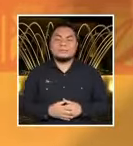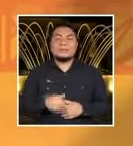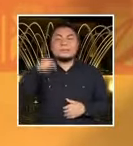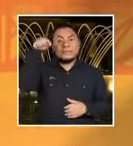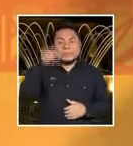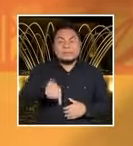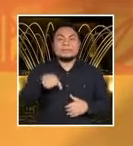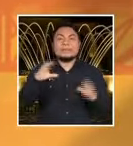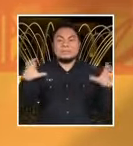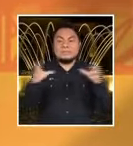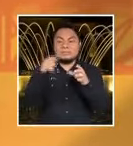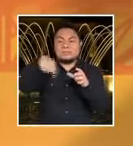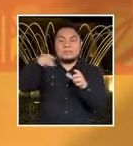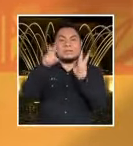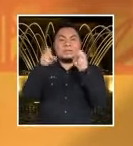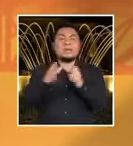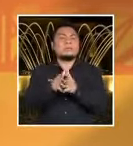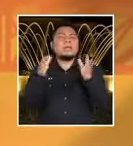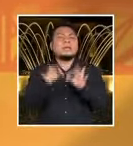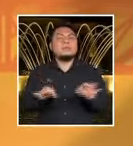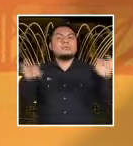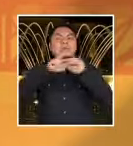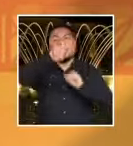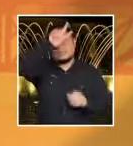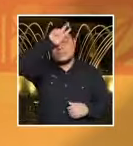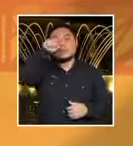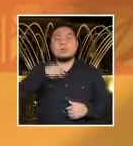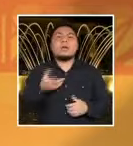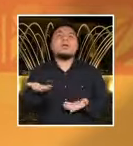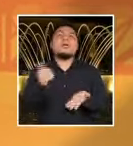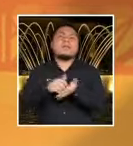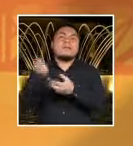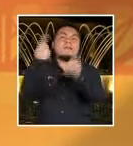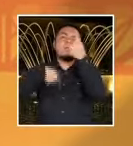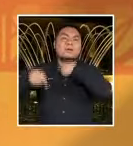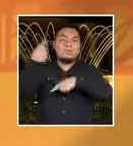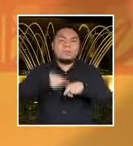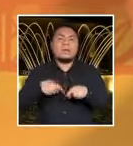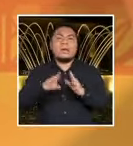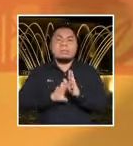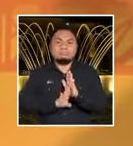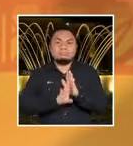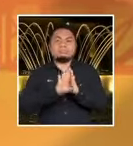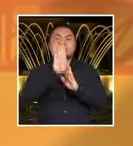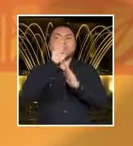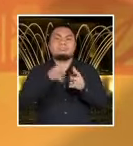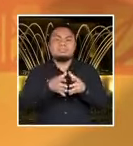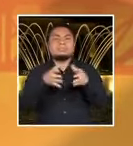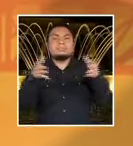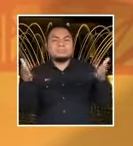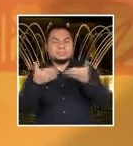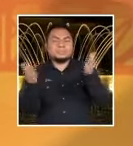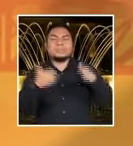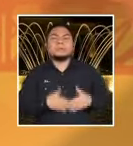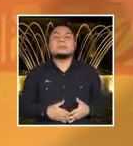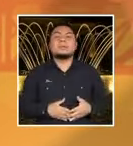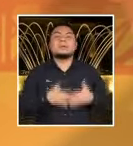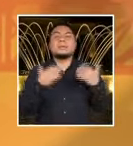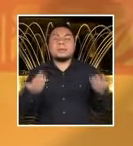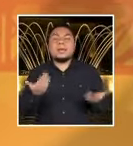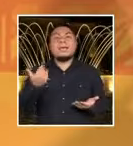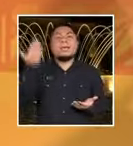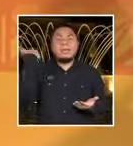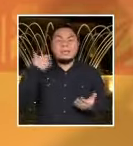este sector tan importante para el Perú, para volverlo a hacer crecer con los índices que